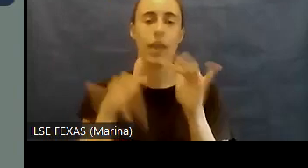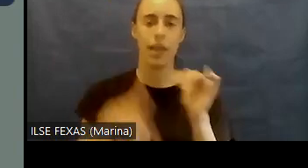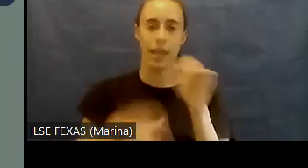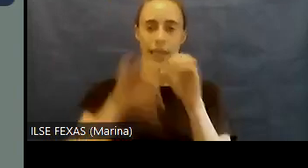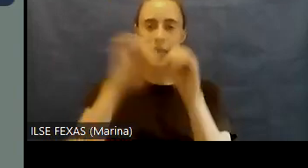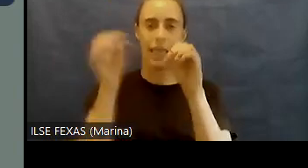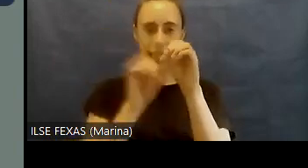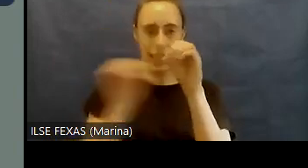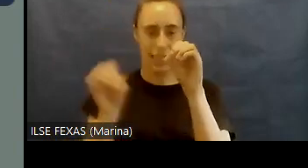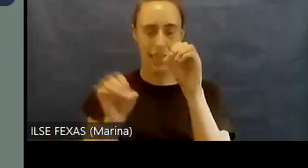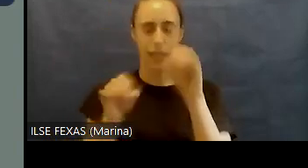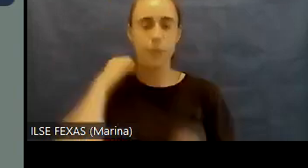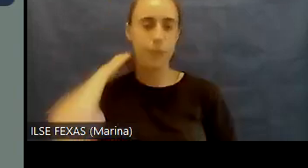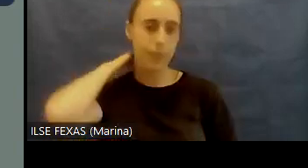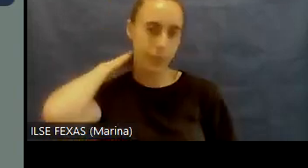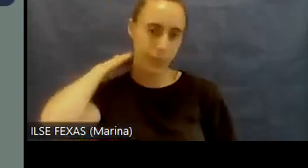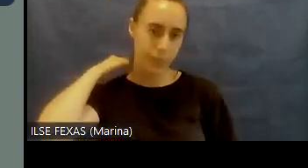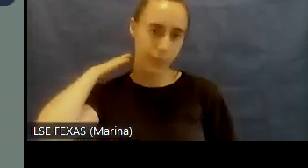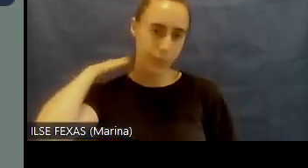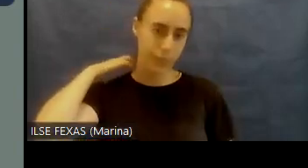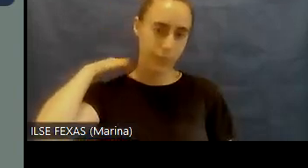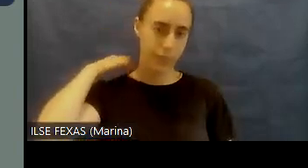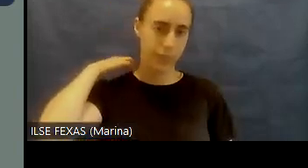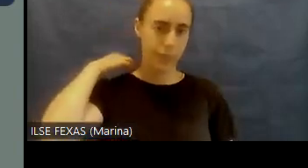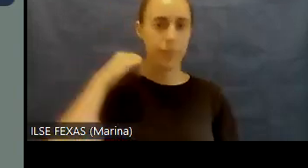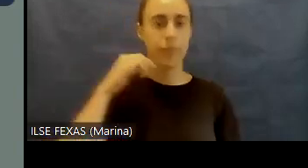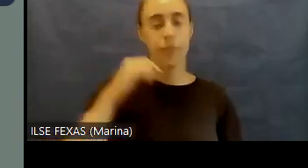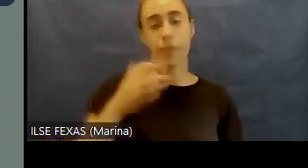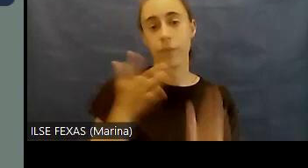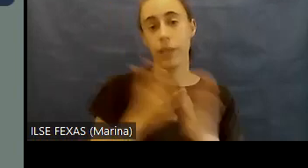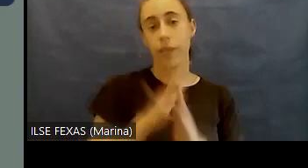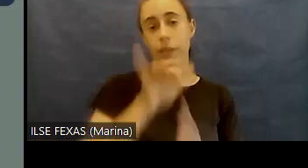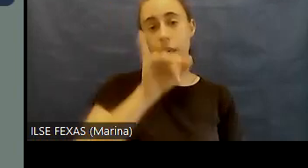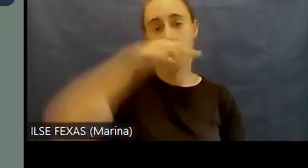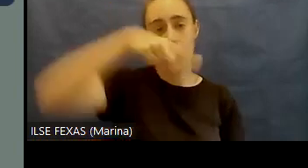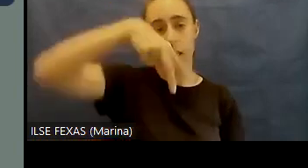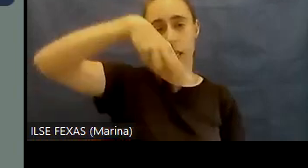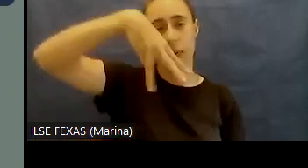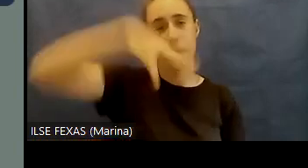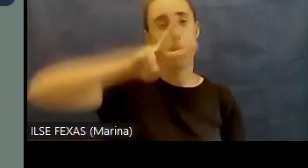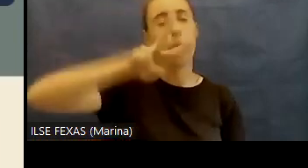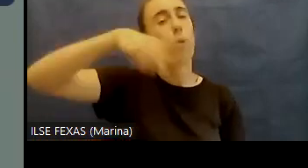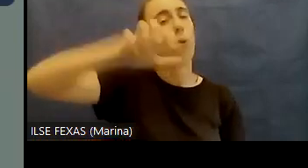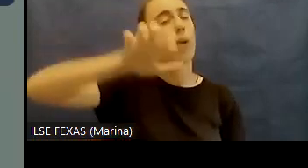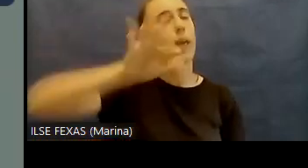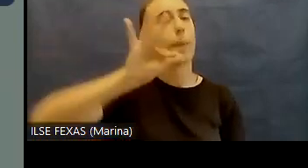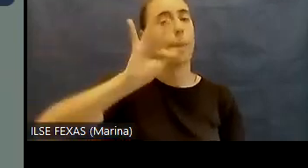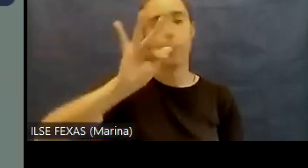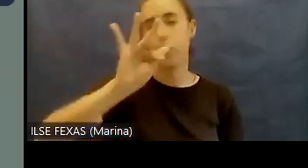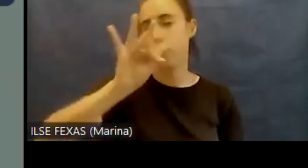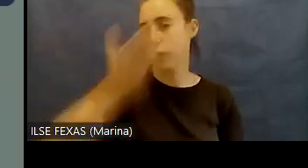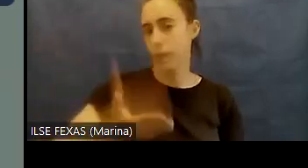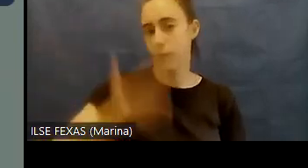tanto, el Immune Plus, quizás de los bebibles, sería, junto con